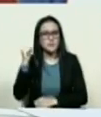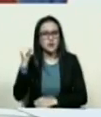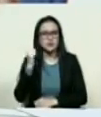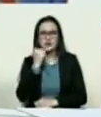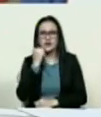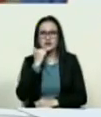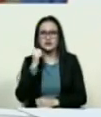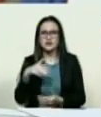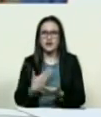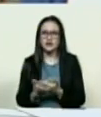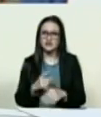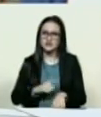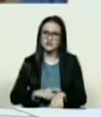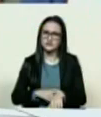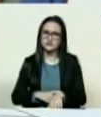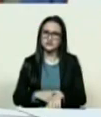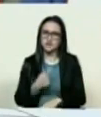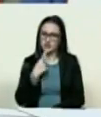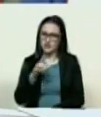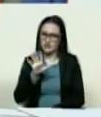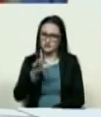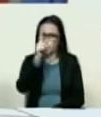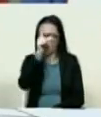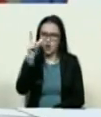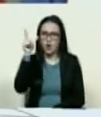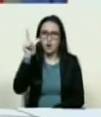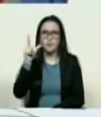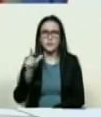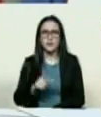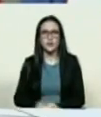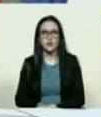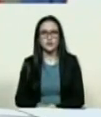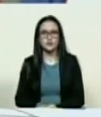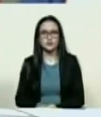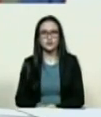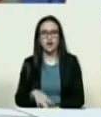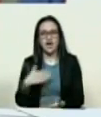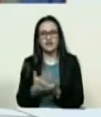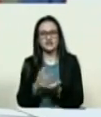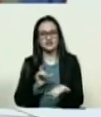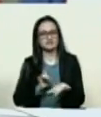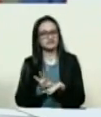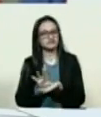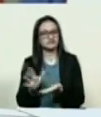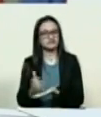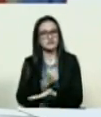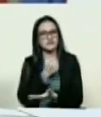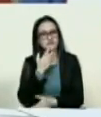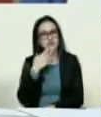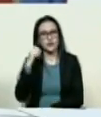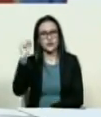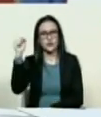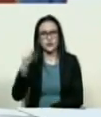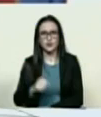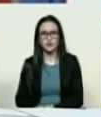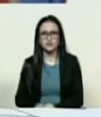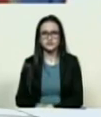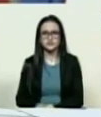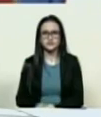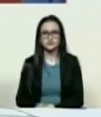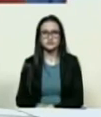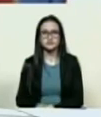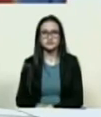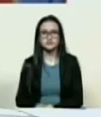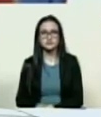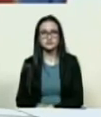el asesino Leopoldo López. No dijo, hasta que se vayan. ¿Quién se va a ir? No, es por unas